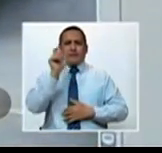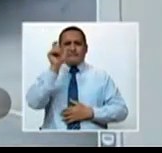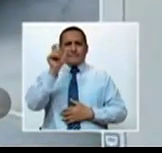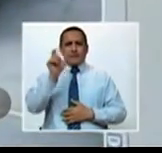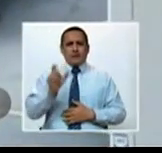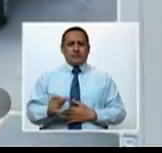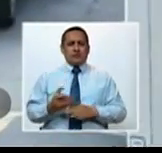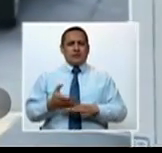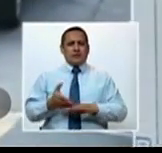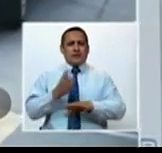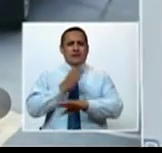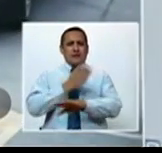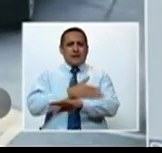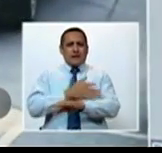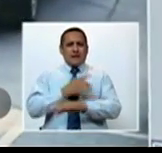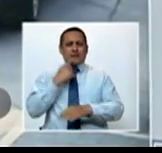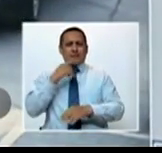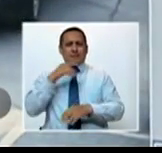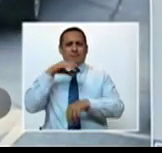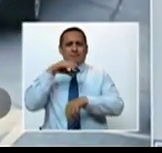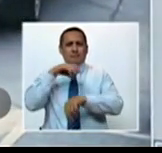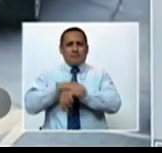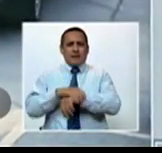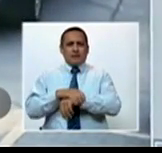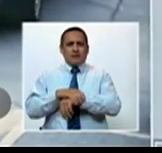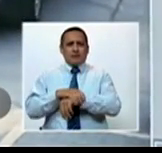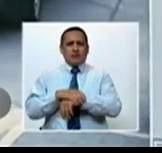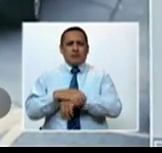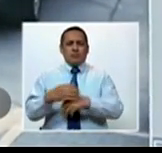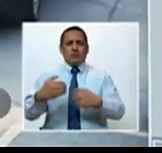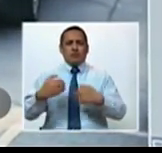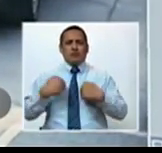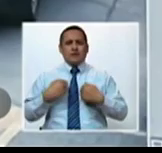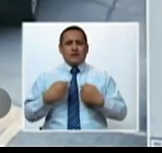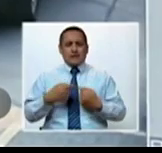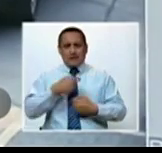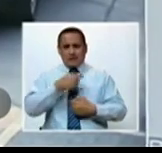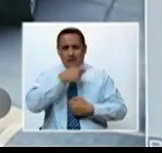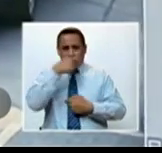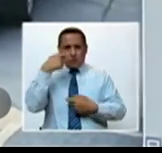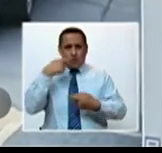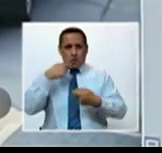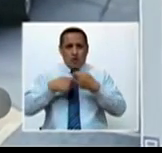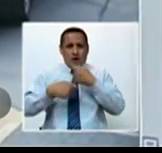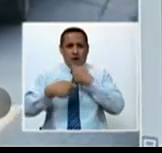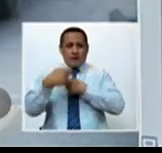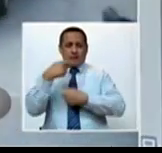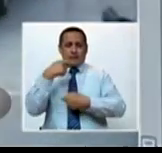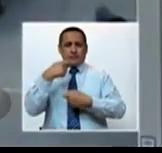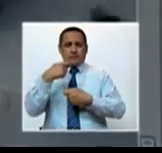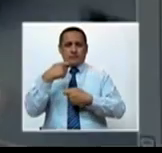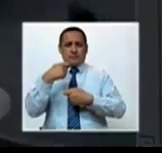una persona que fue detenida por posesión de droga,